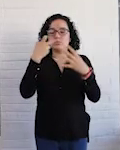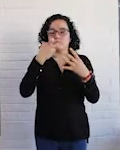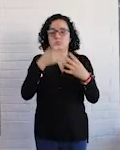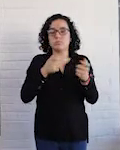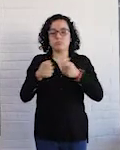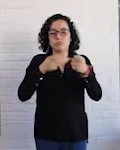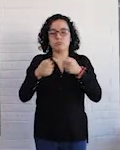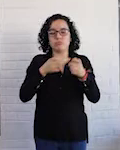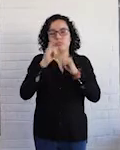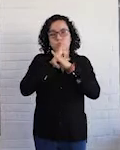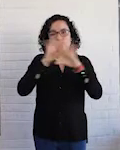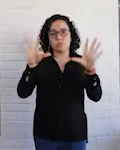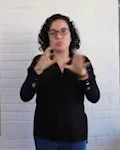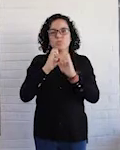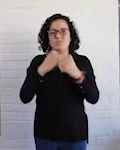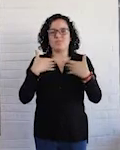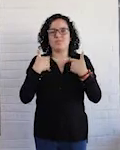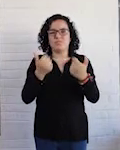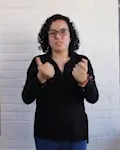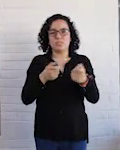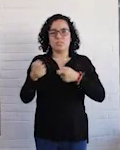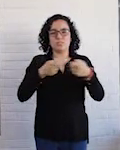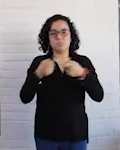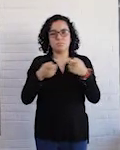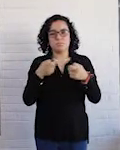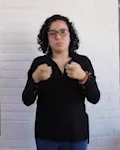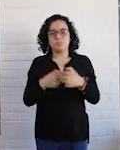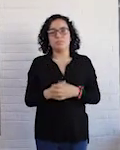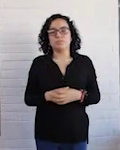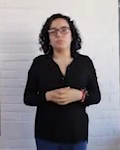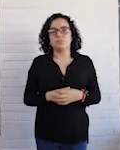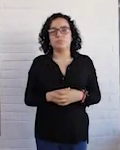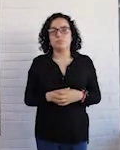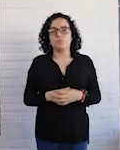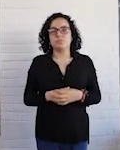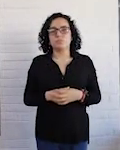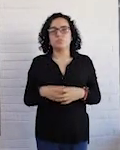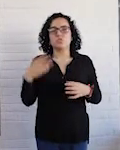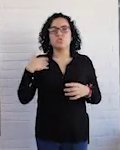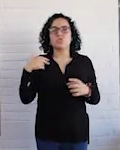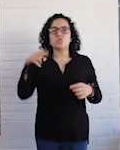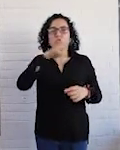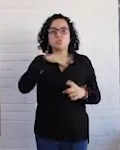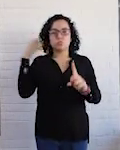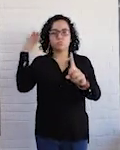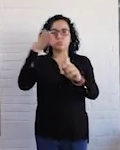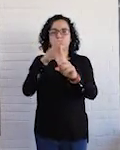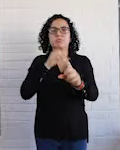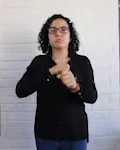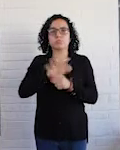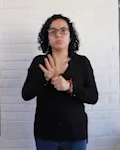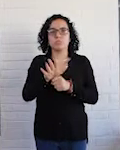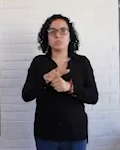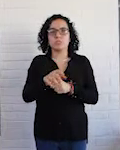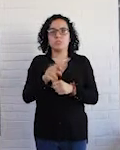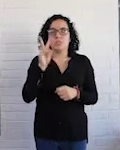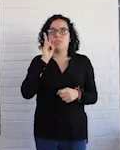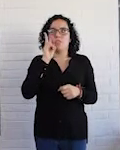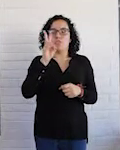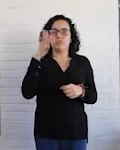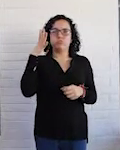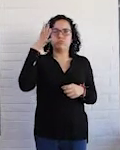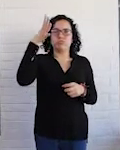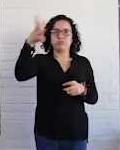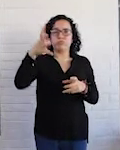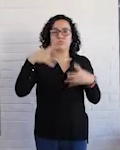ver. Tratar de entenderlo y manejarlo y operarlo. ¿A dónde vamos a llegar? Por eso es que hay visiones apocalípticas.